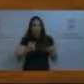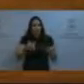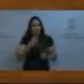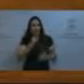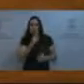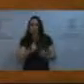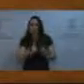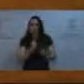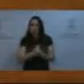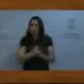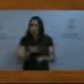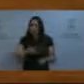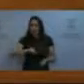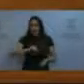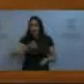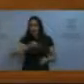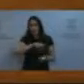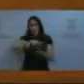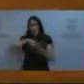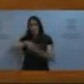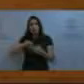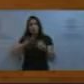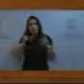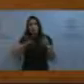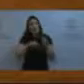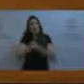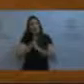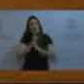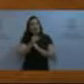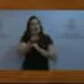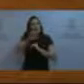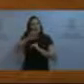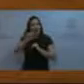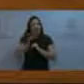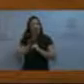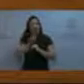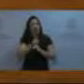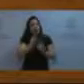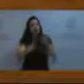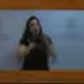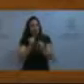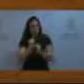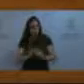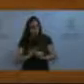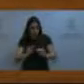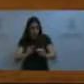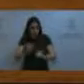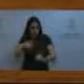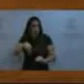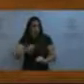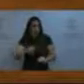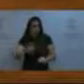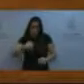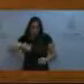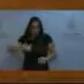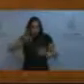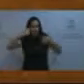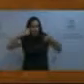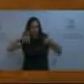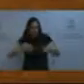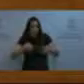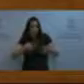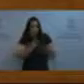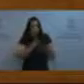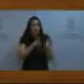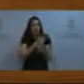con las residencias y centros públicos gestionados por el ERA, así como con sus trabajadores, convencidos, como estamos, de que es un